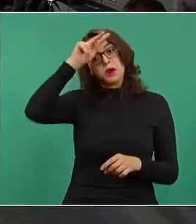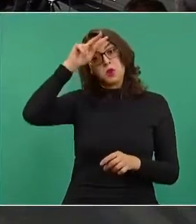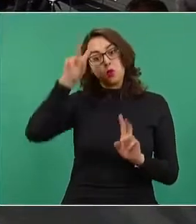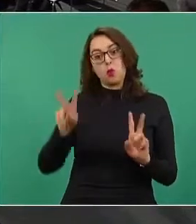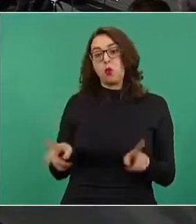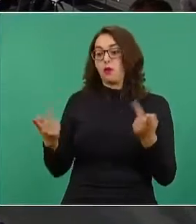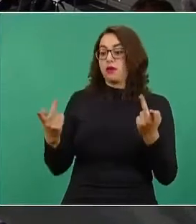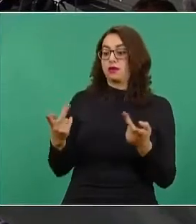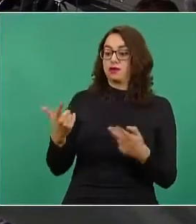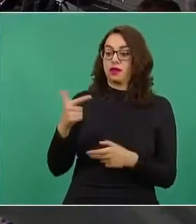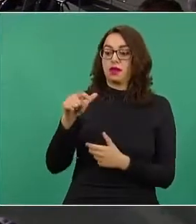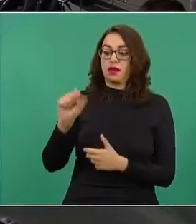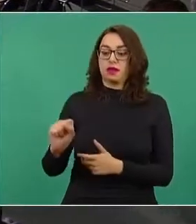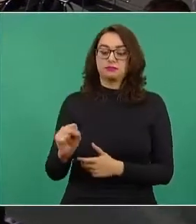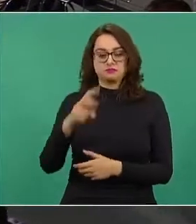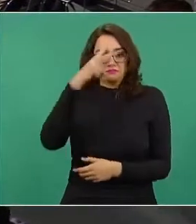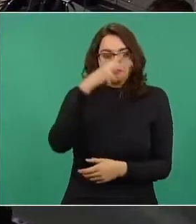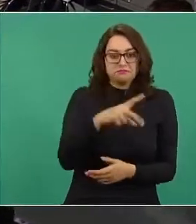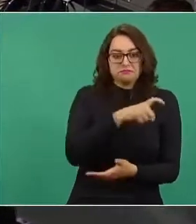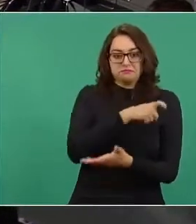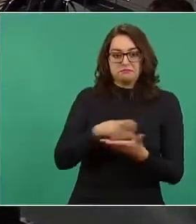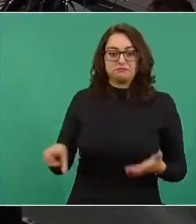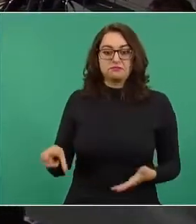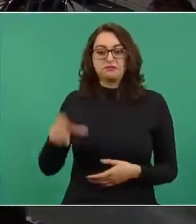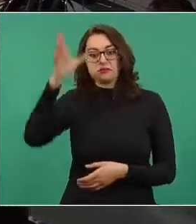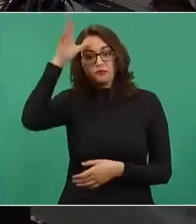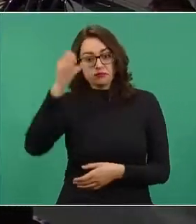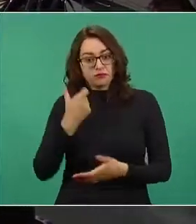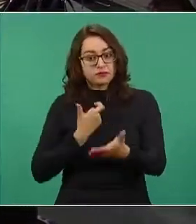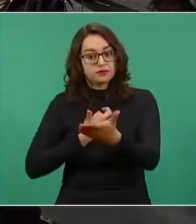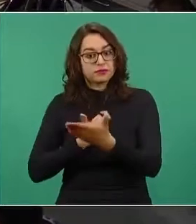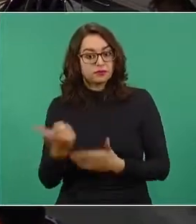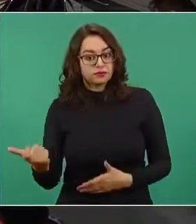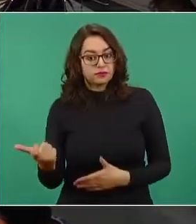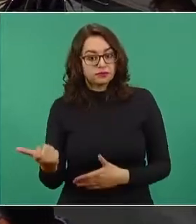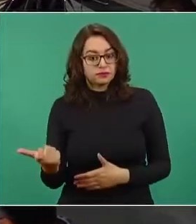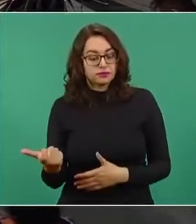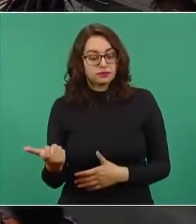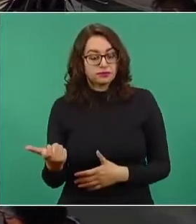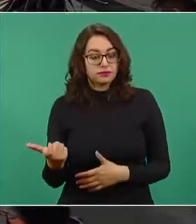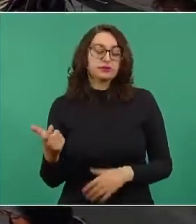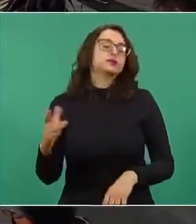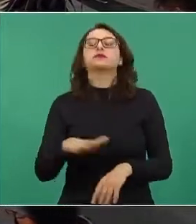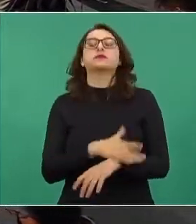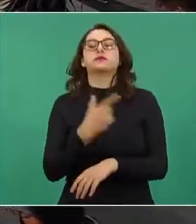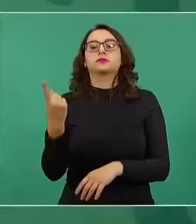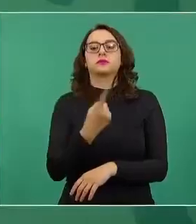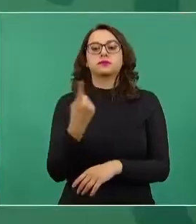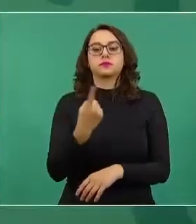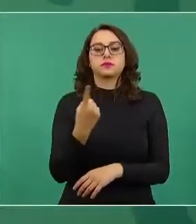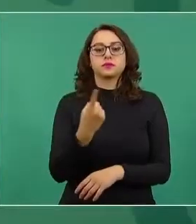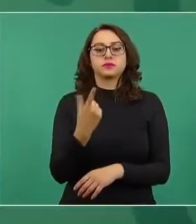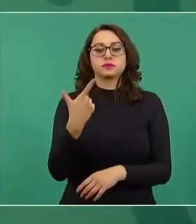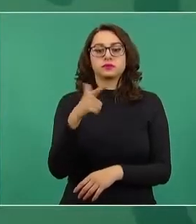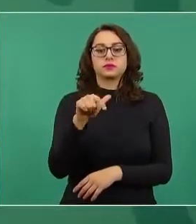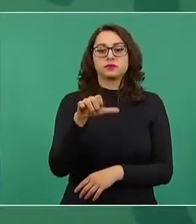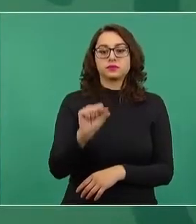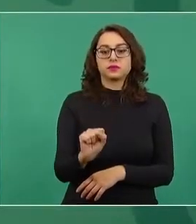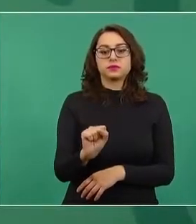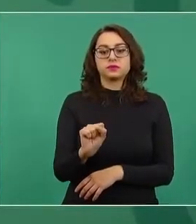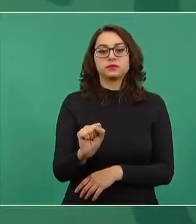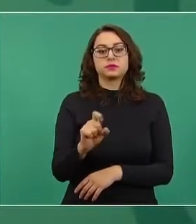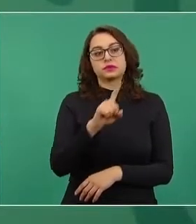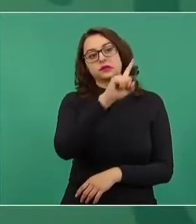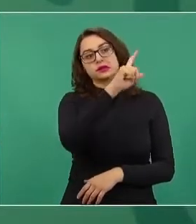Entonces se pactó un precio, porque el gas en ese entonces en Estados